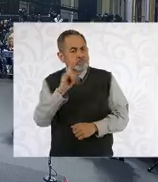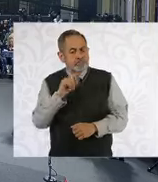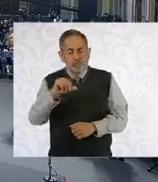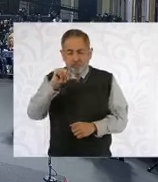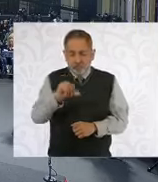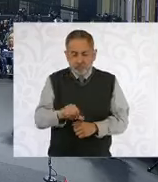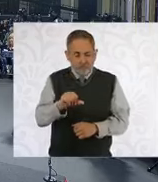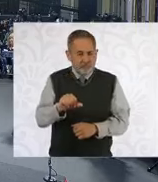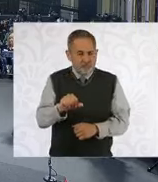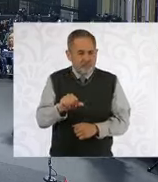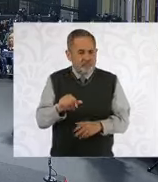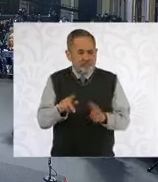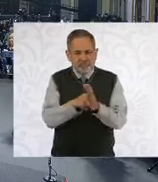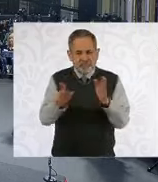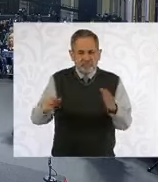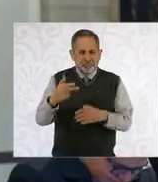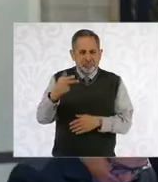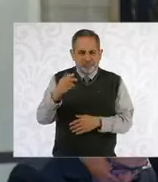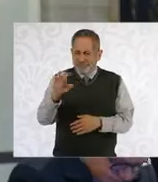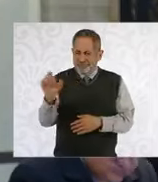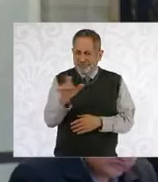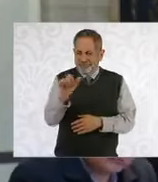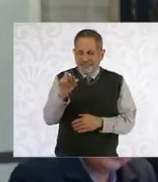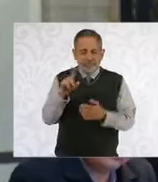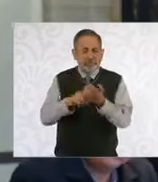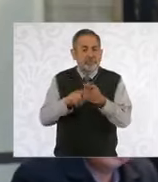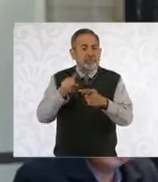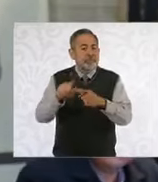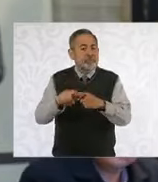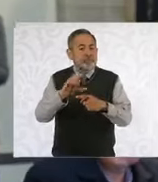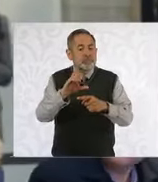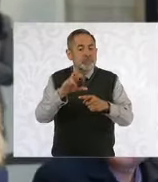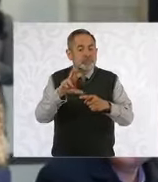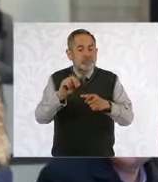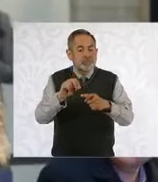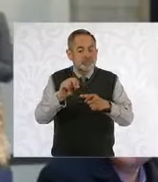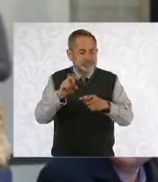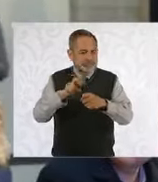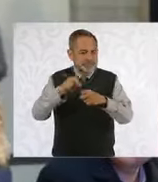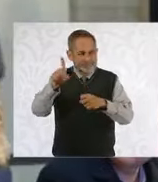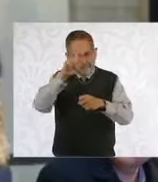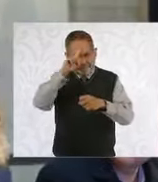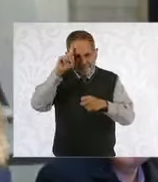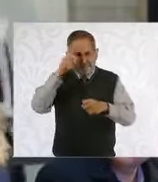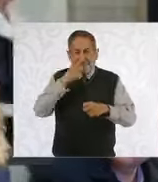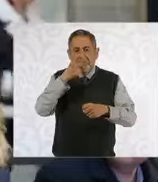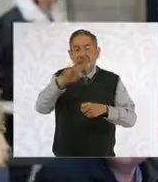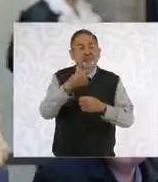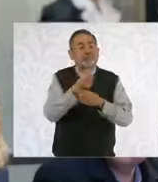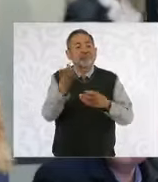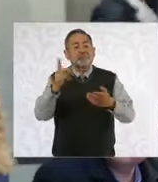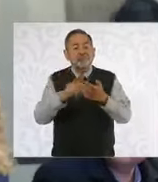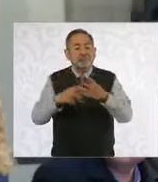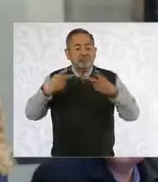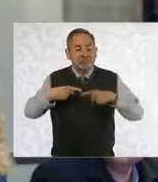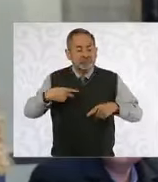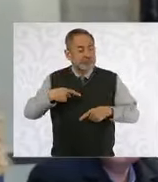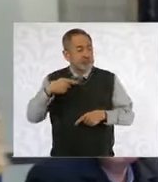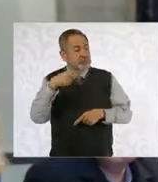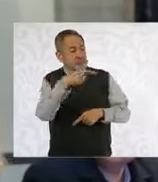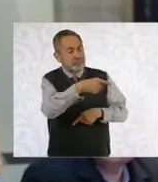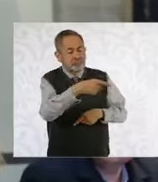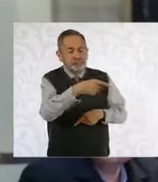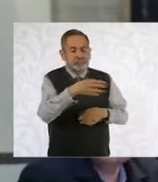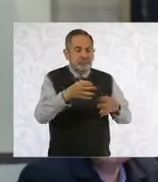el Excelsior y desde Madrid, Ciro Gómez Leyva indica que para mucha gente los ministros son